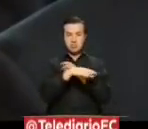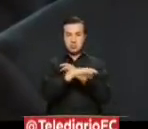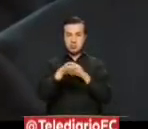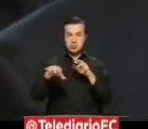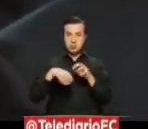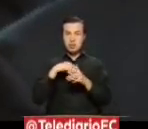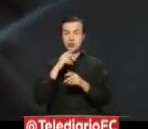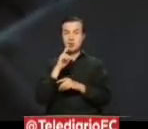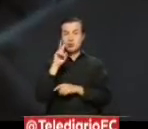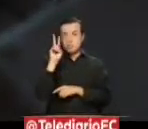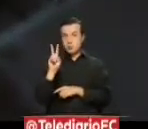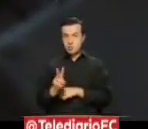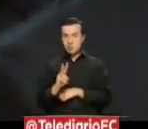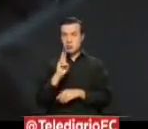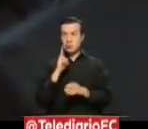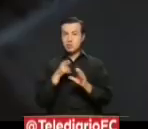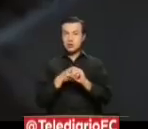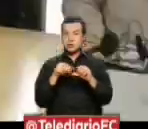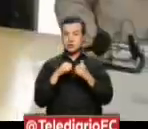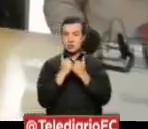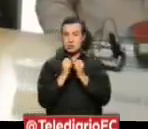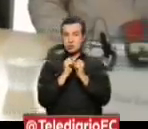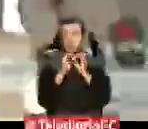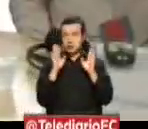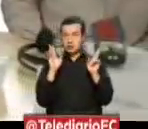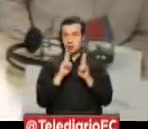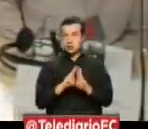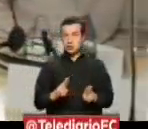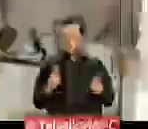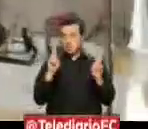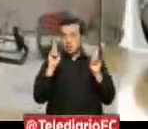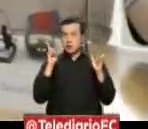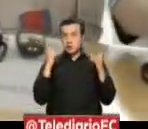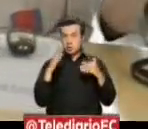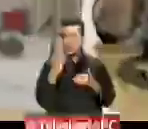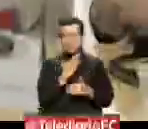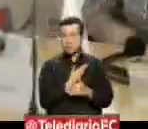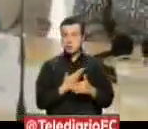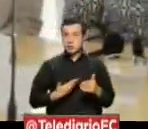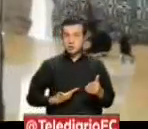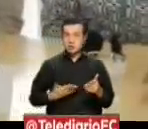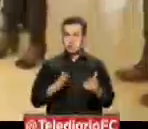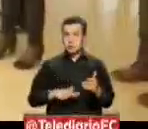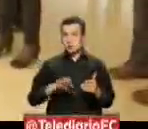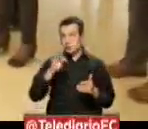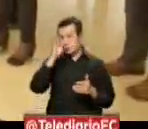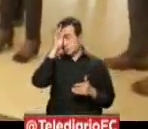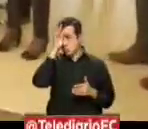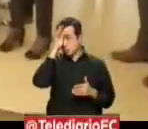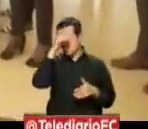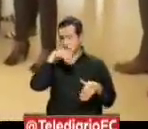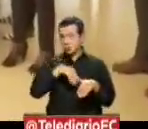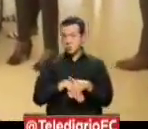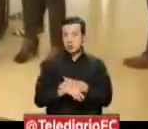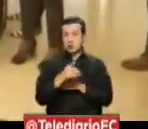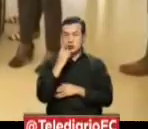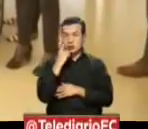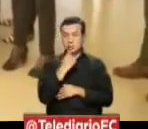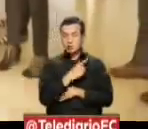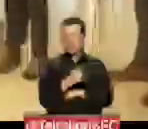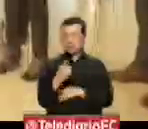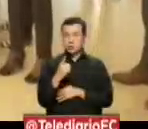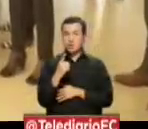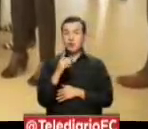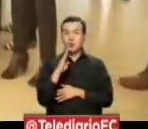Venezuela y la participación en la Asamblea General de las Naciones Unidas. Luego, el jefe de Estado recorrió el Hospital de Rehabilitación Sprouting